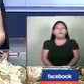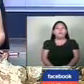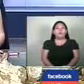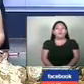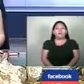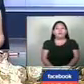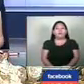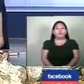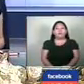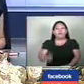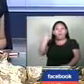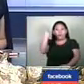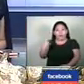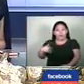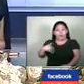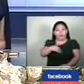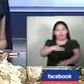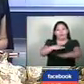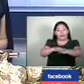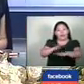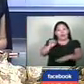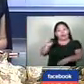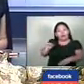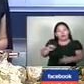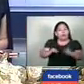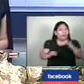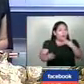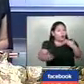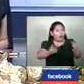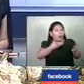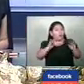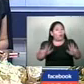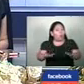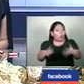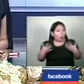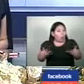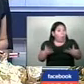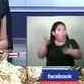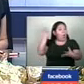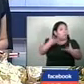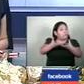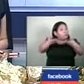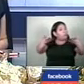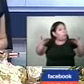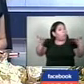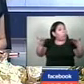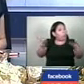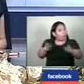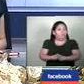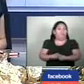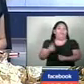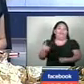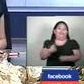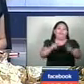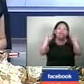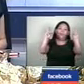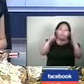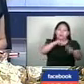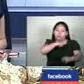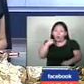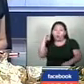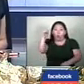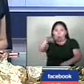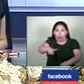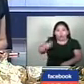El ministro de la Defensa destacó una reducción en los homicidios al cierre de 2021. Para este año se desplegarán más